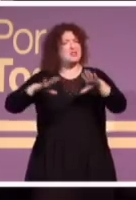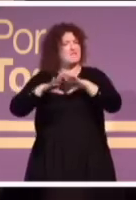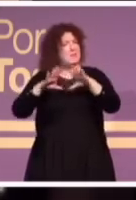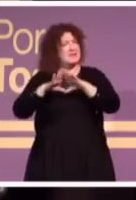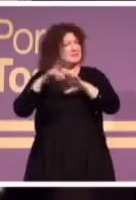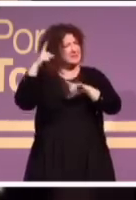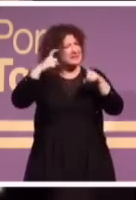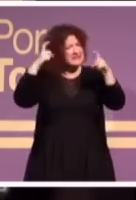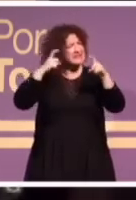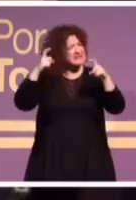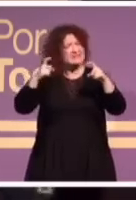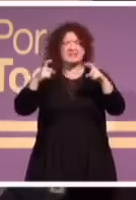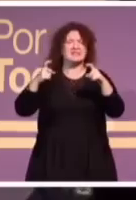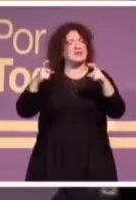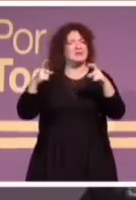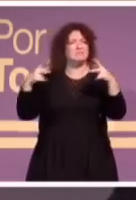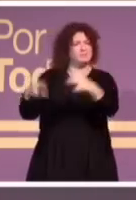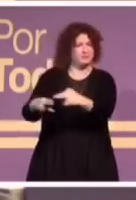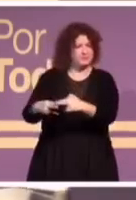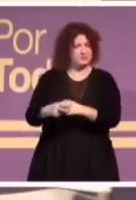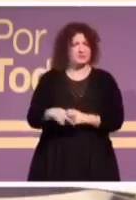feminista.